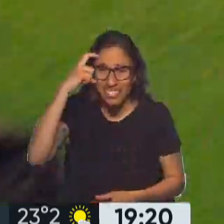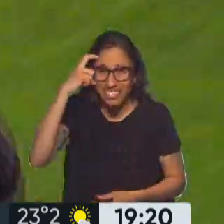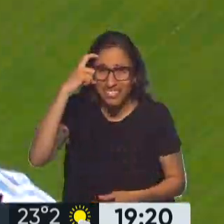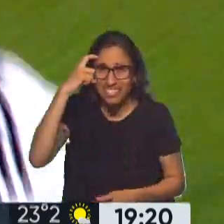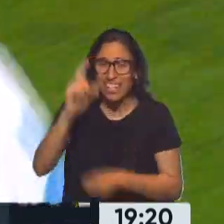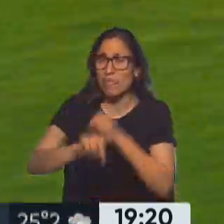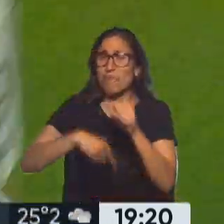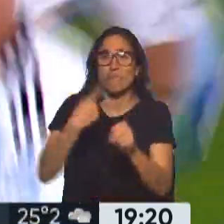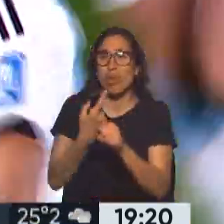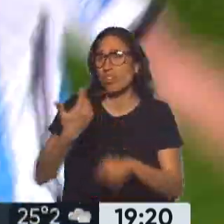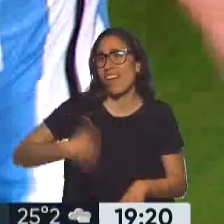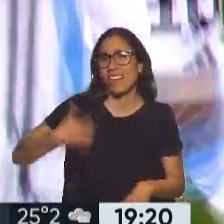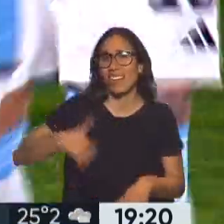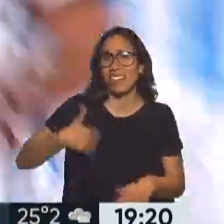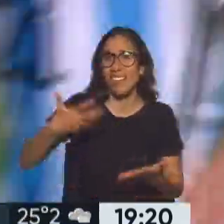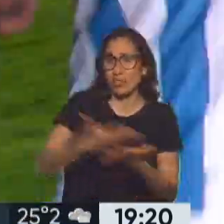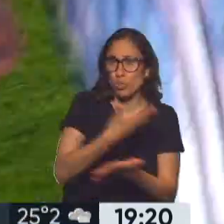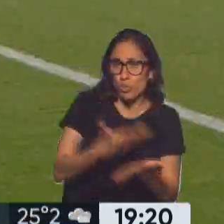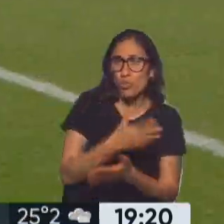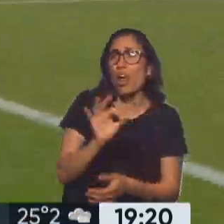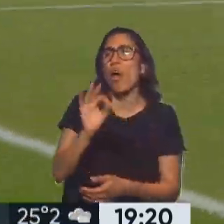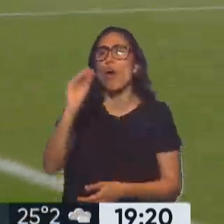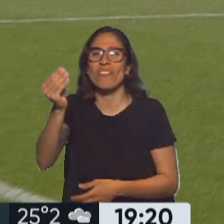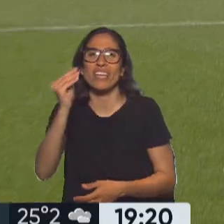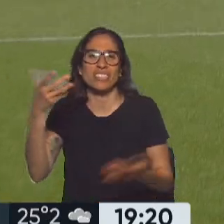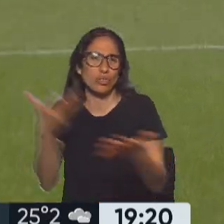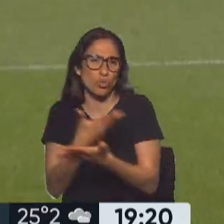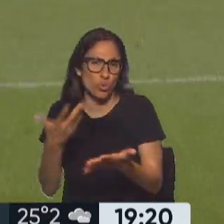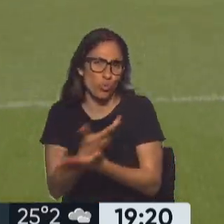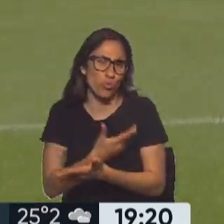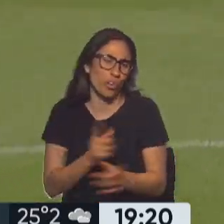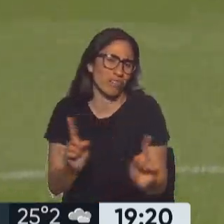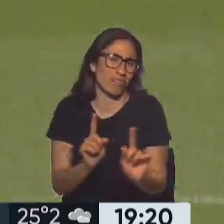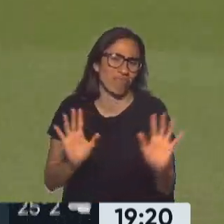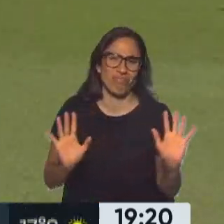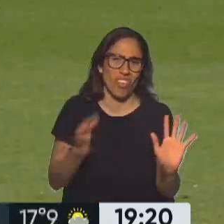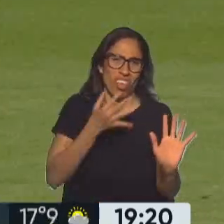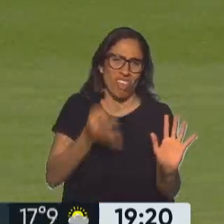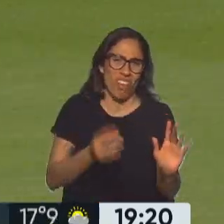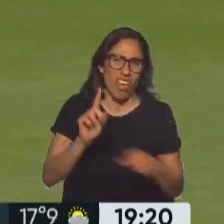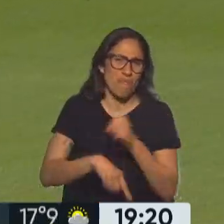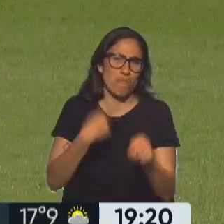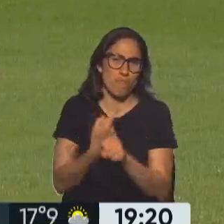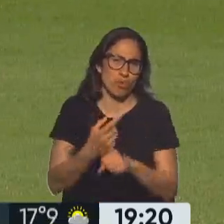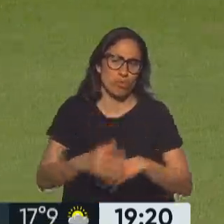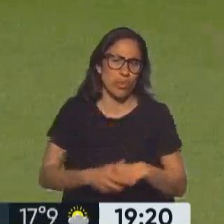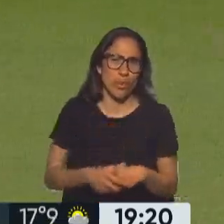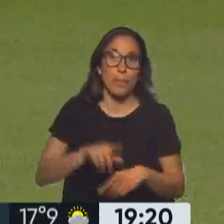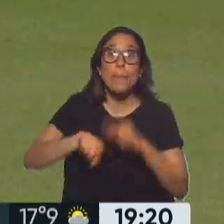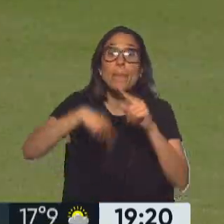Argentina pueda sufrir o Brasil sufran estas eliminatorias y más como empezaron. 12 del mediodía del día de